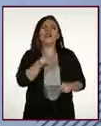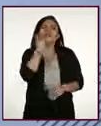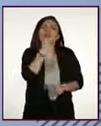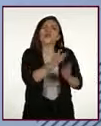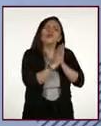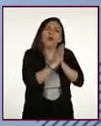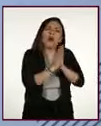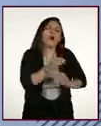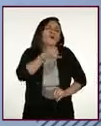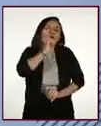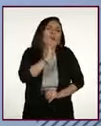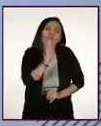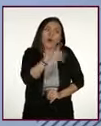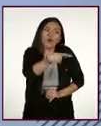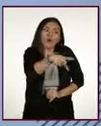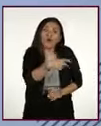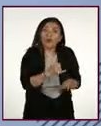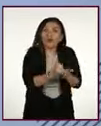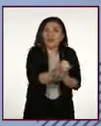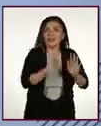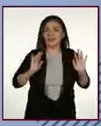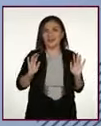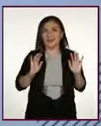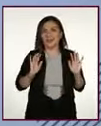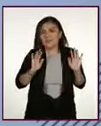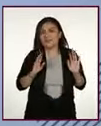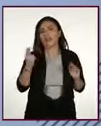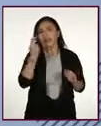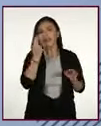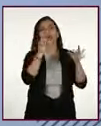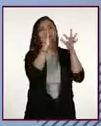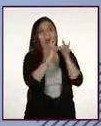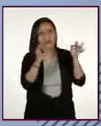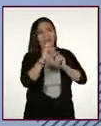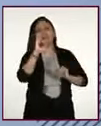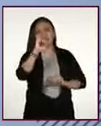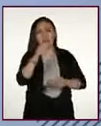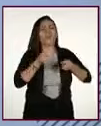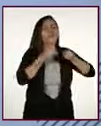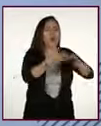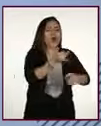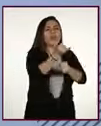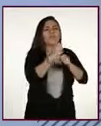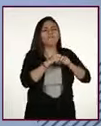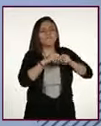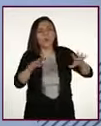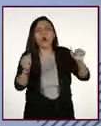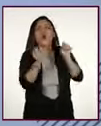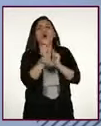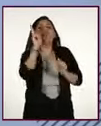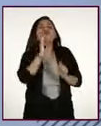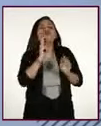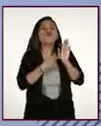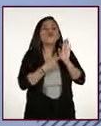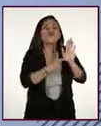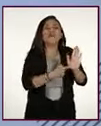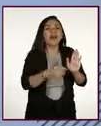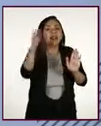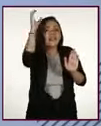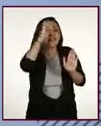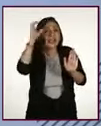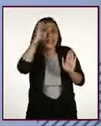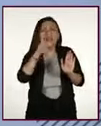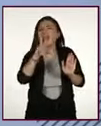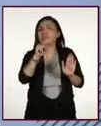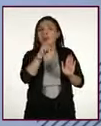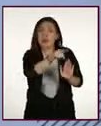persona toma decisiones, ¿no? O sea, y hablar, o sea, es muy importante ofrecer información basada en evidencia científica y sin tintes